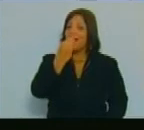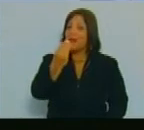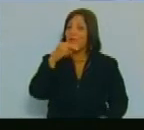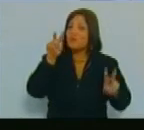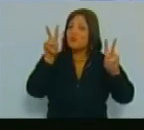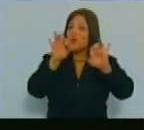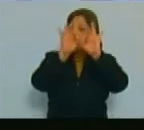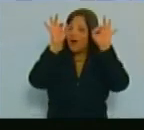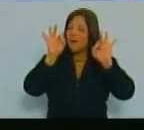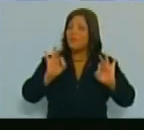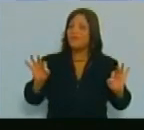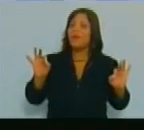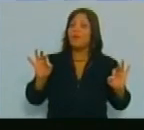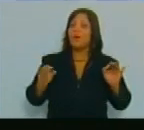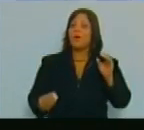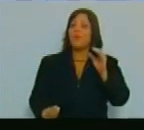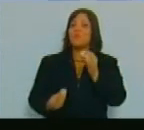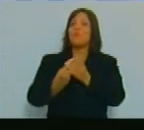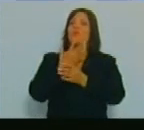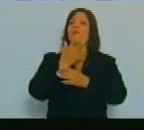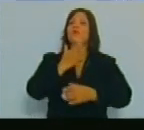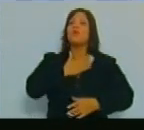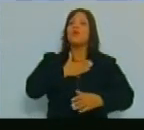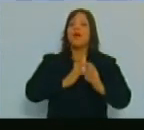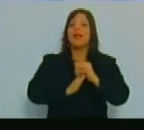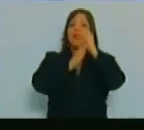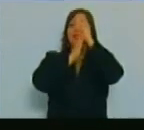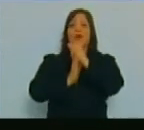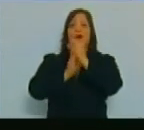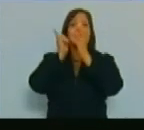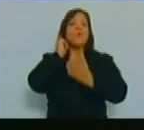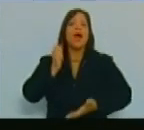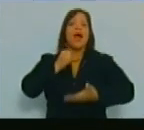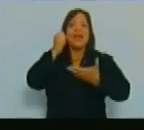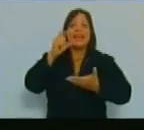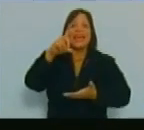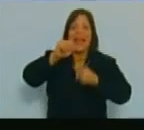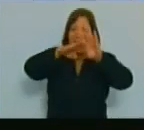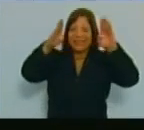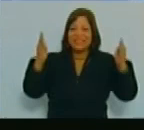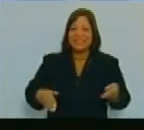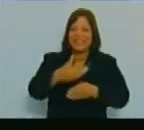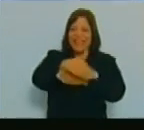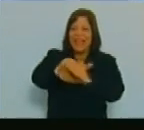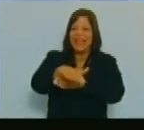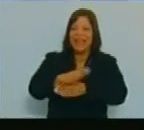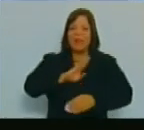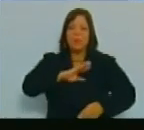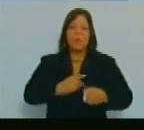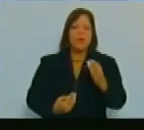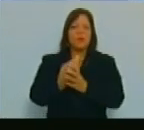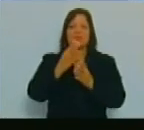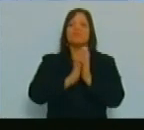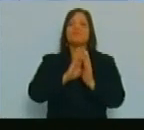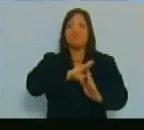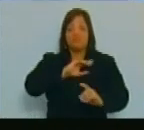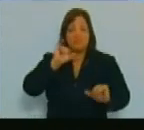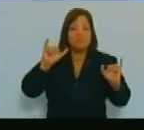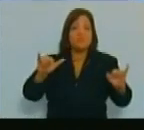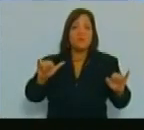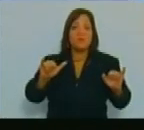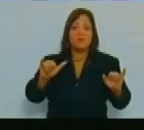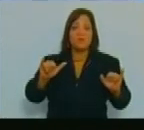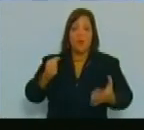estructura que ha surgido de líderes y liderezas de la calle de manera espontánea como son los clave